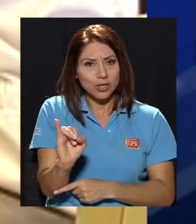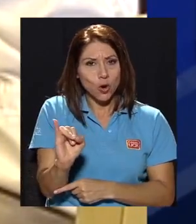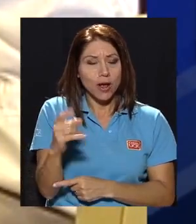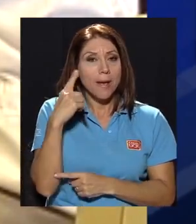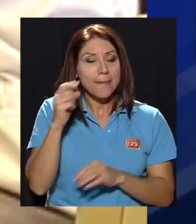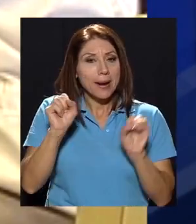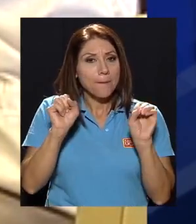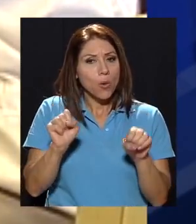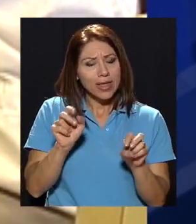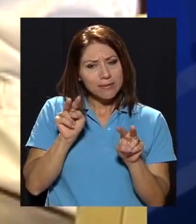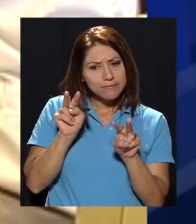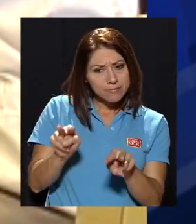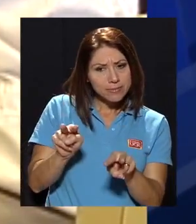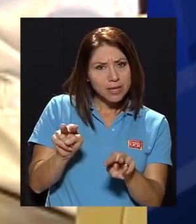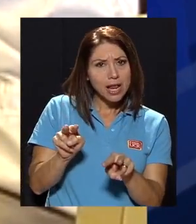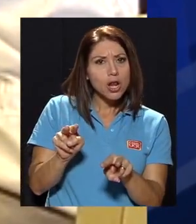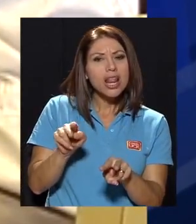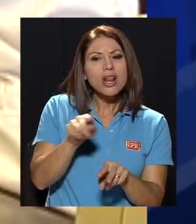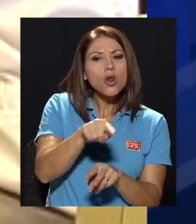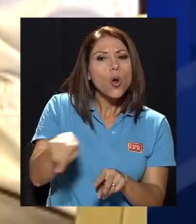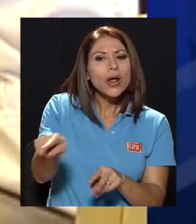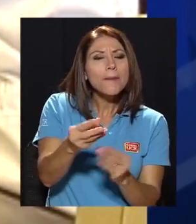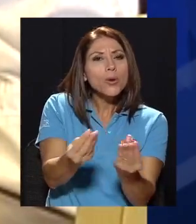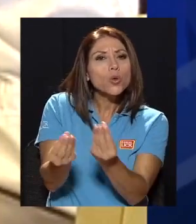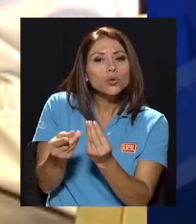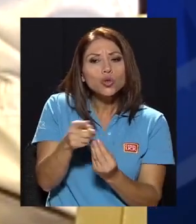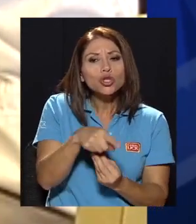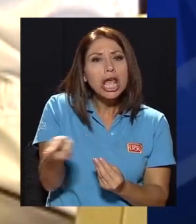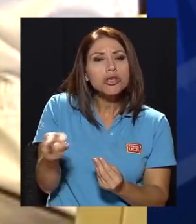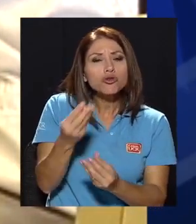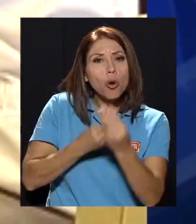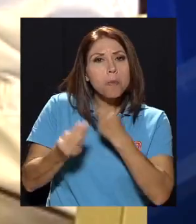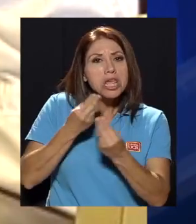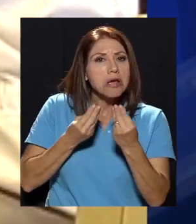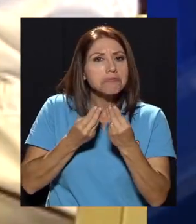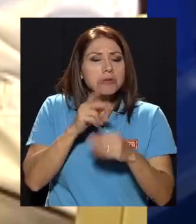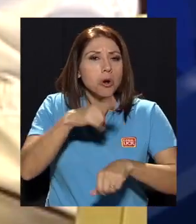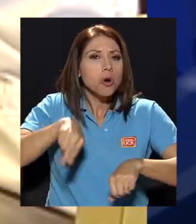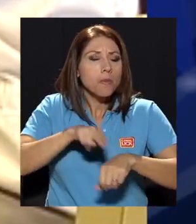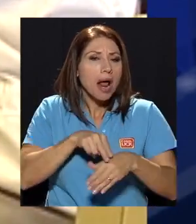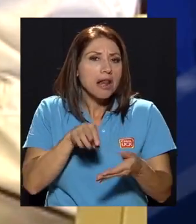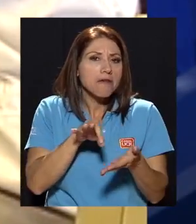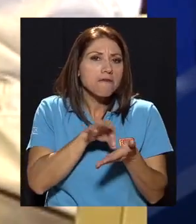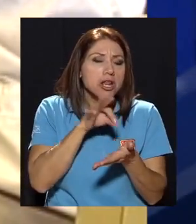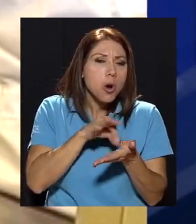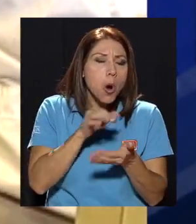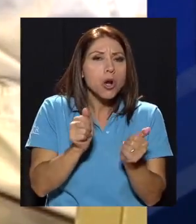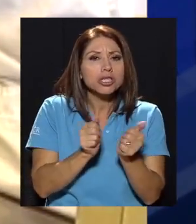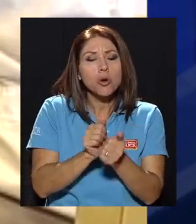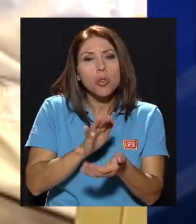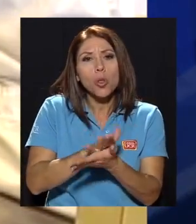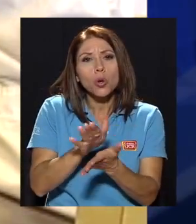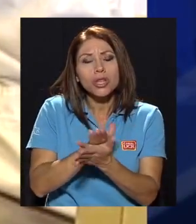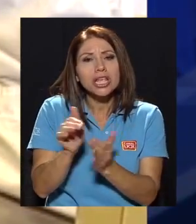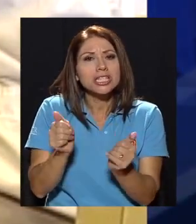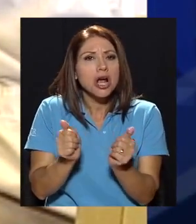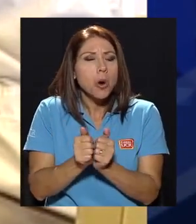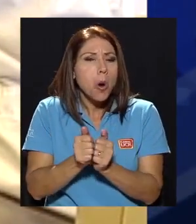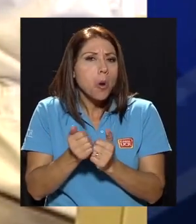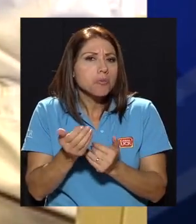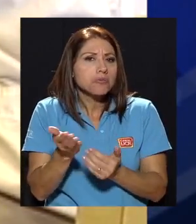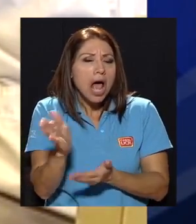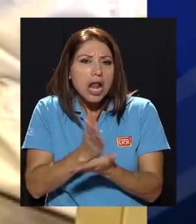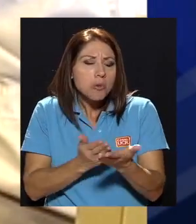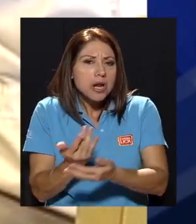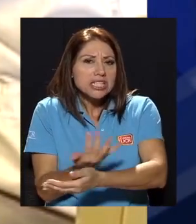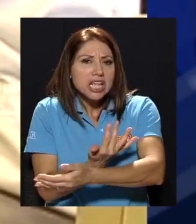lo que los niños comían, o sea, la dieta normal, que era muy sencilla, de frijoles, con tortilla, con un poquito de chipilín, algunas